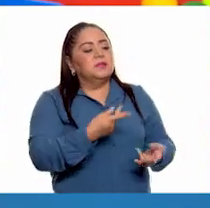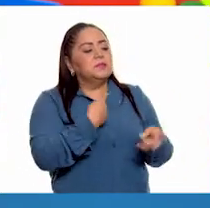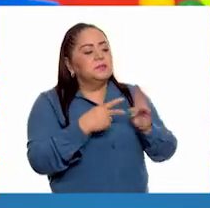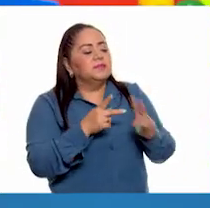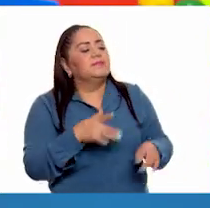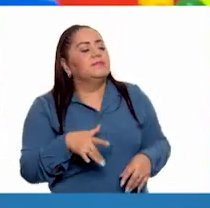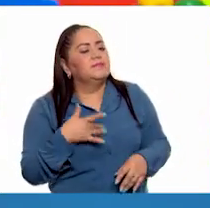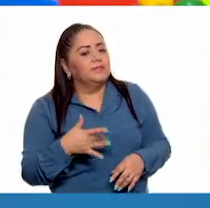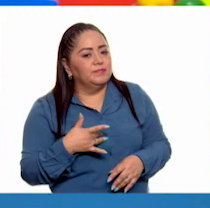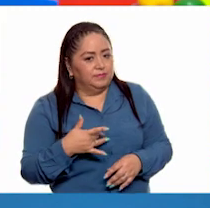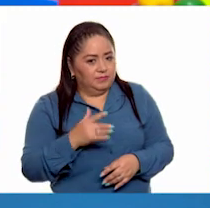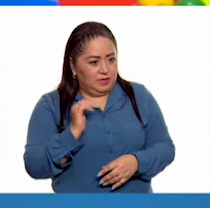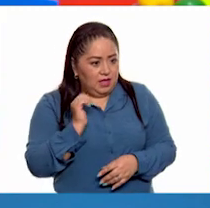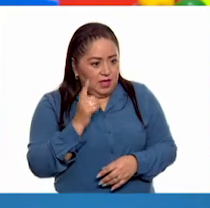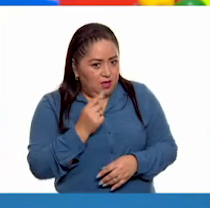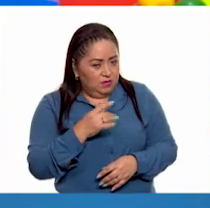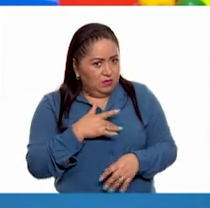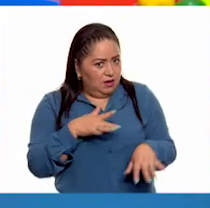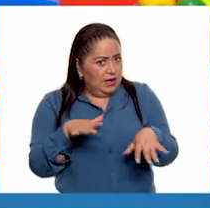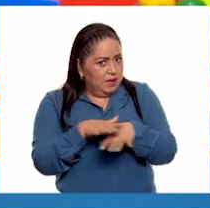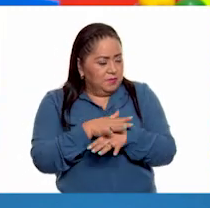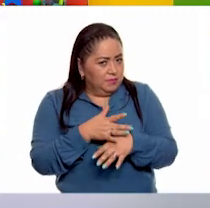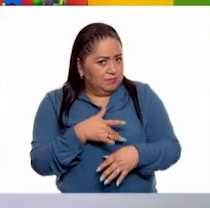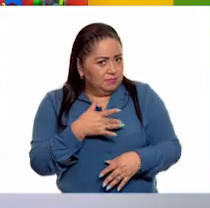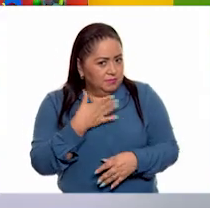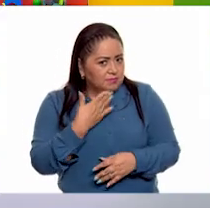te sientes. ¿Percibes algún cambio?